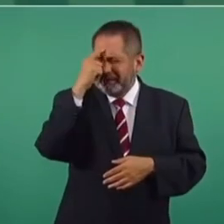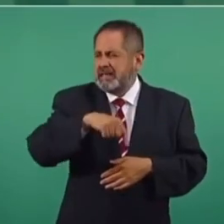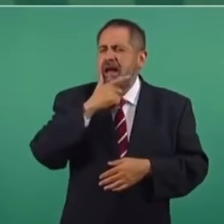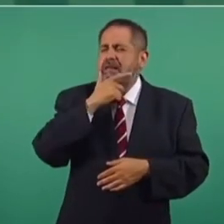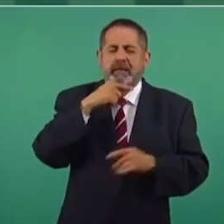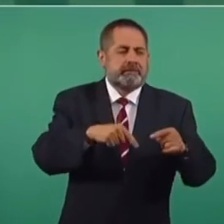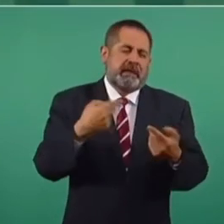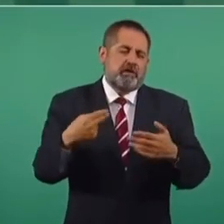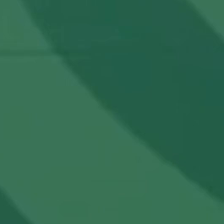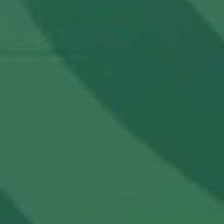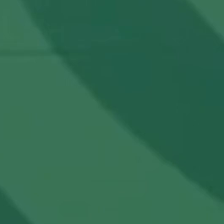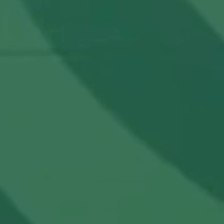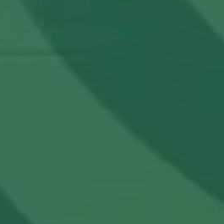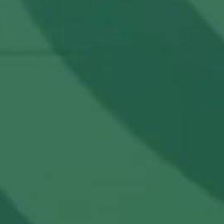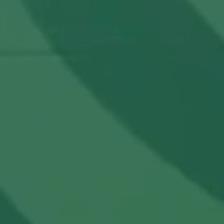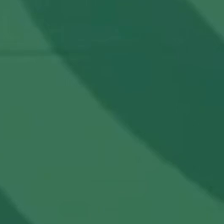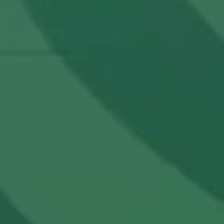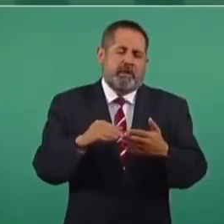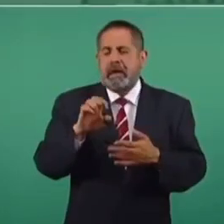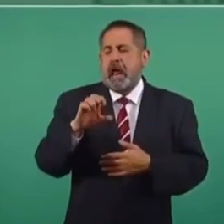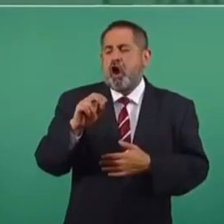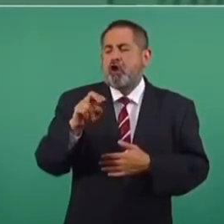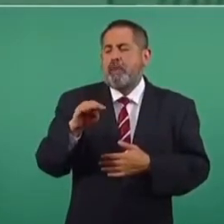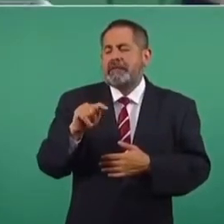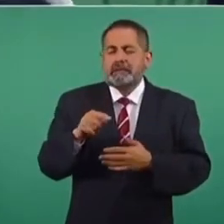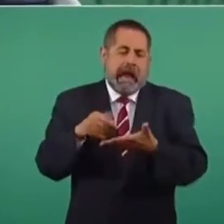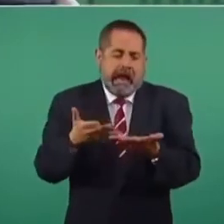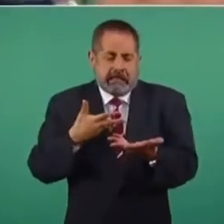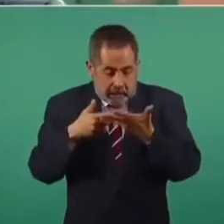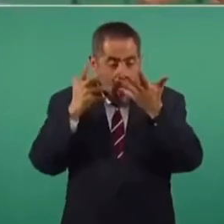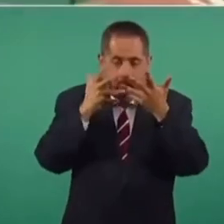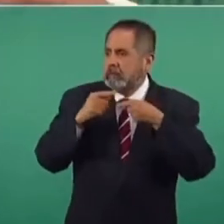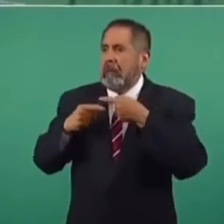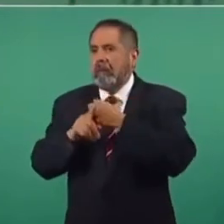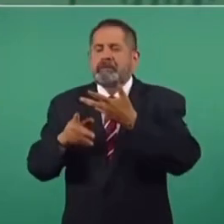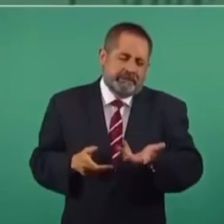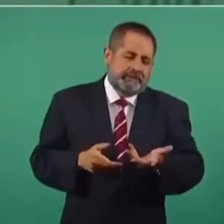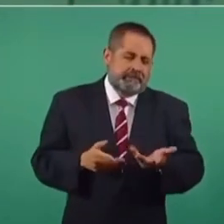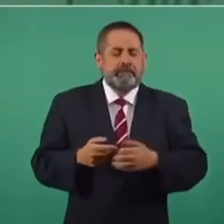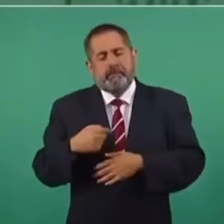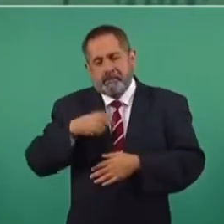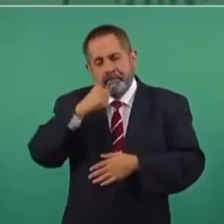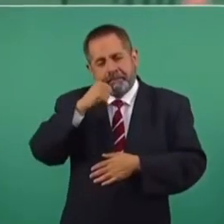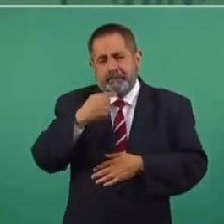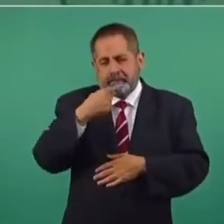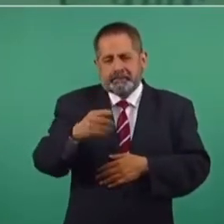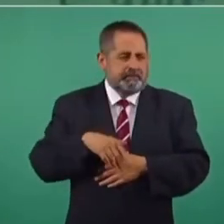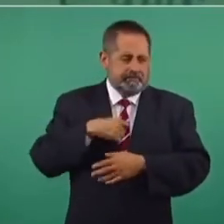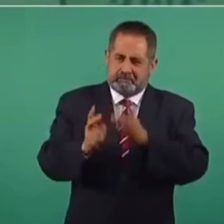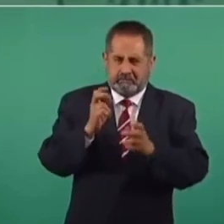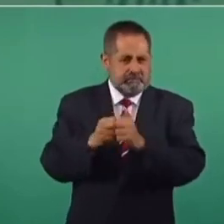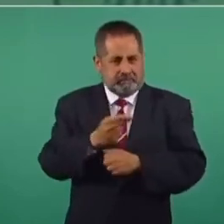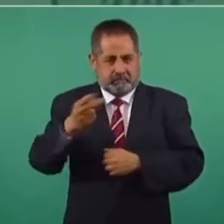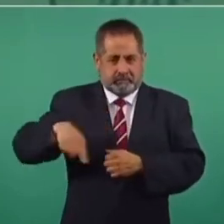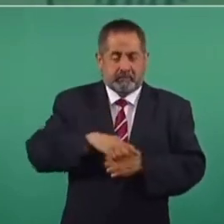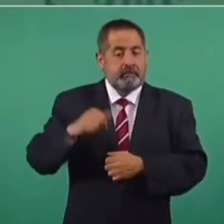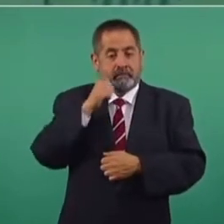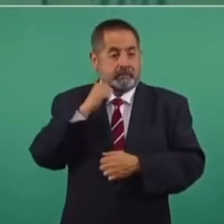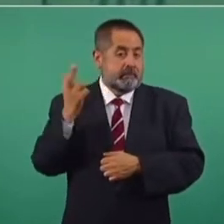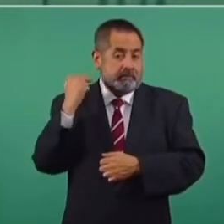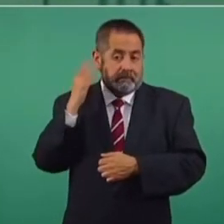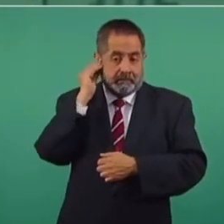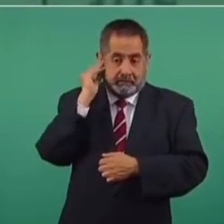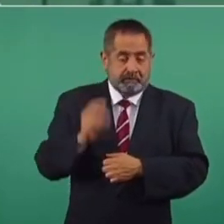Unido, The Economist. The Economist. O sea, aquí está todo. Y ustedes, yo siempre les he dicho, que hemos hablado, de que ponen el